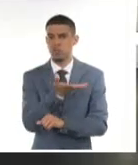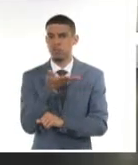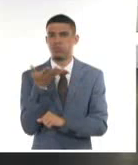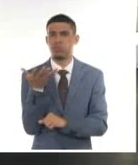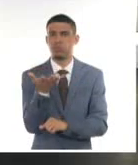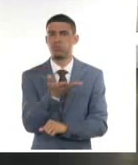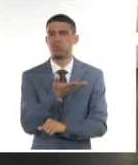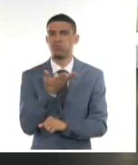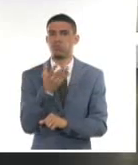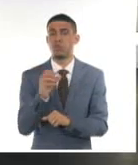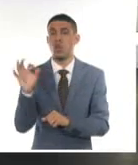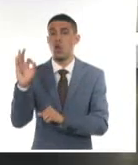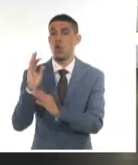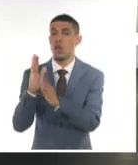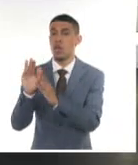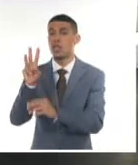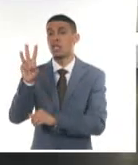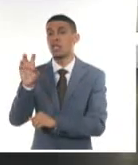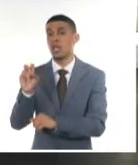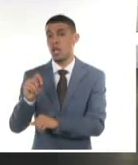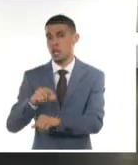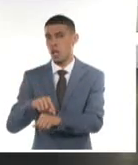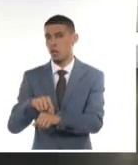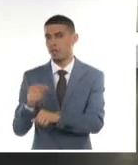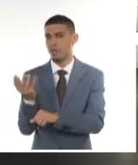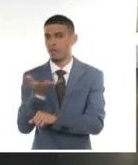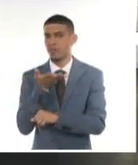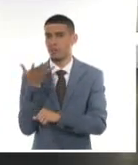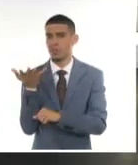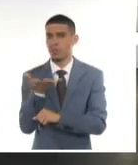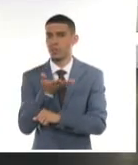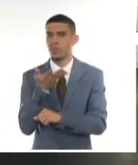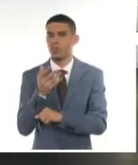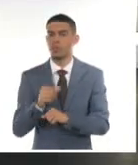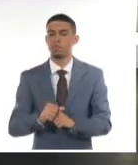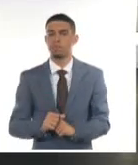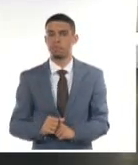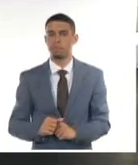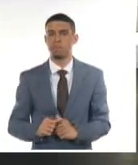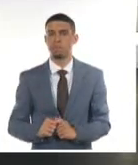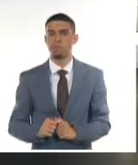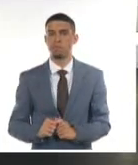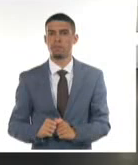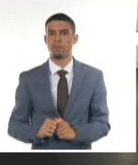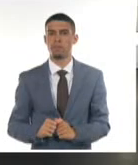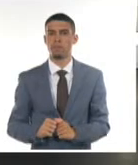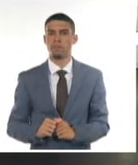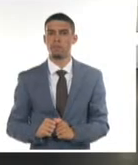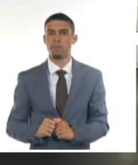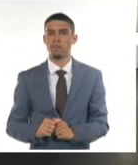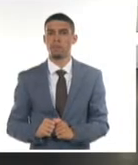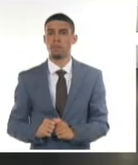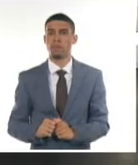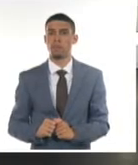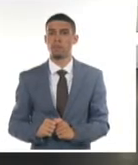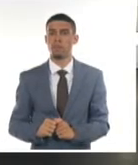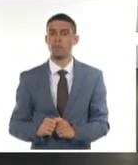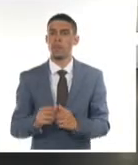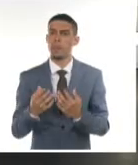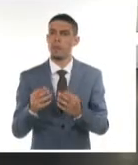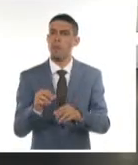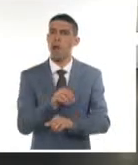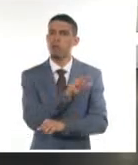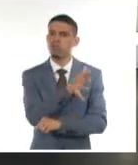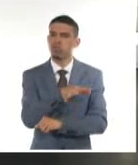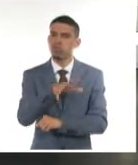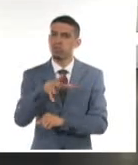en el Oriente donde llegarán hasta los 30 km porh va a predominar el poco leaj en casi todos nuestros litorales se va a mantener las marejadas para zonas de la costa Norte